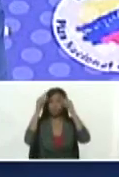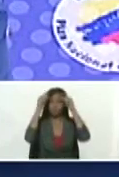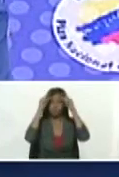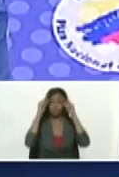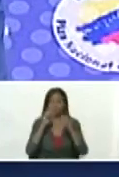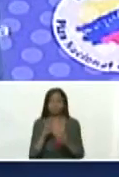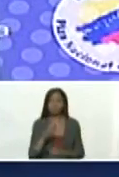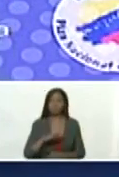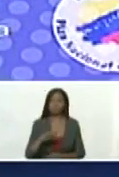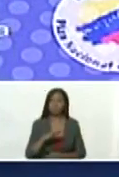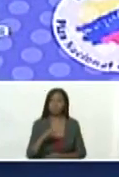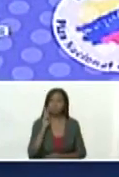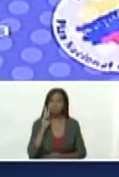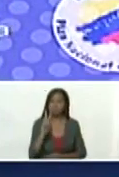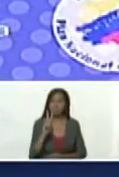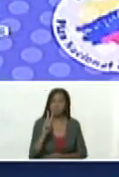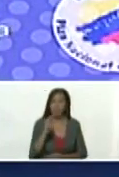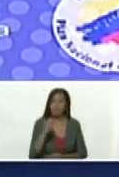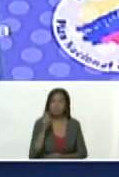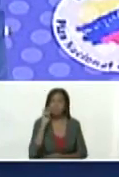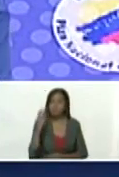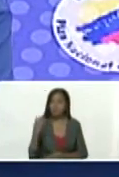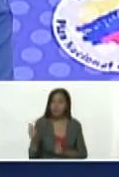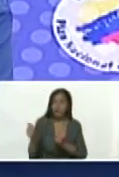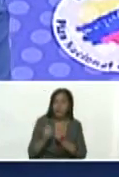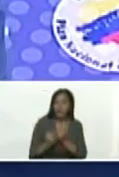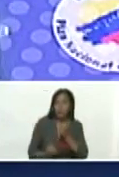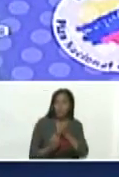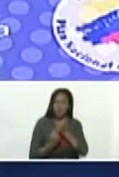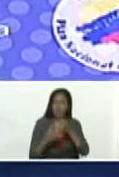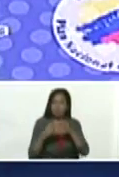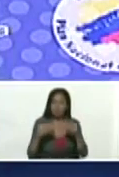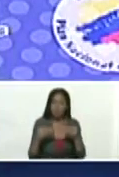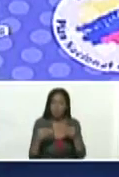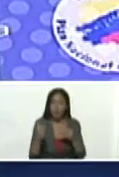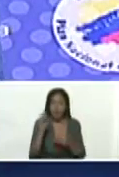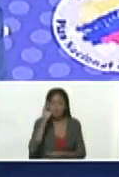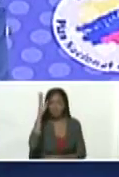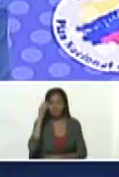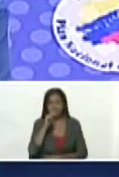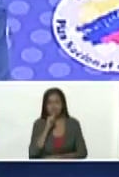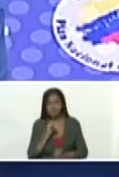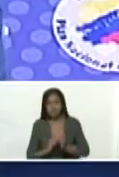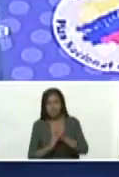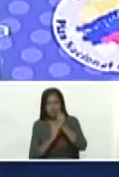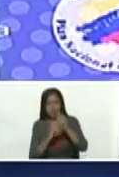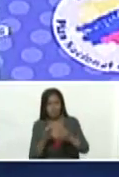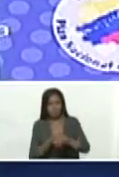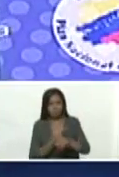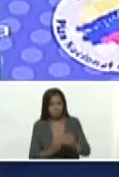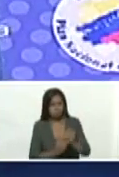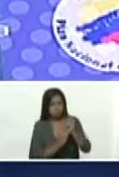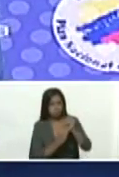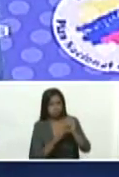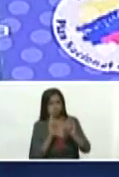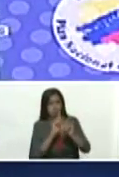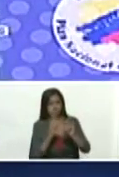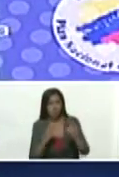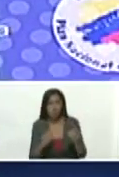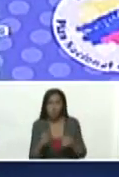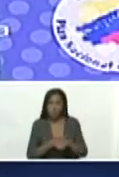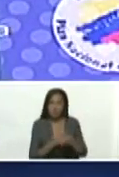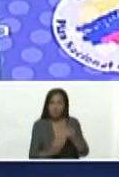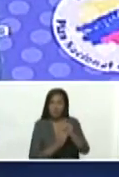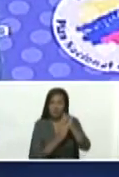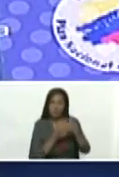en donde ver por el bien de todos no era precisamente la idea de quienes gobernaban. Gobernaban las monarquías,